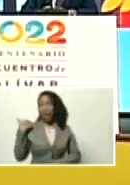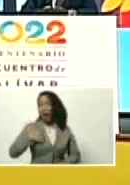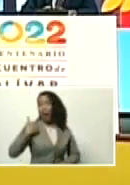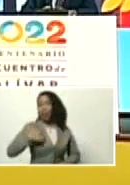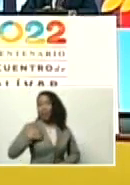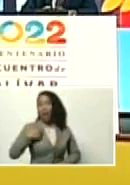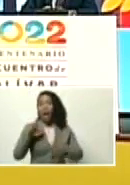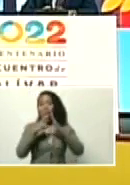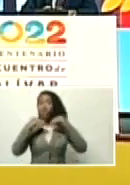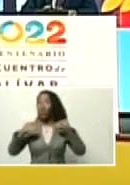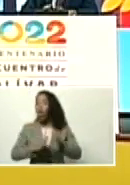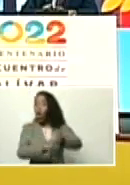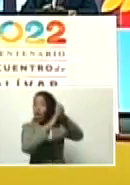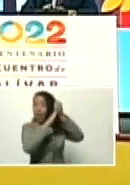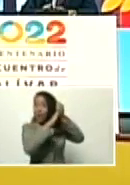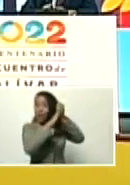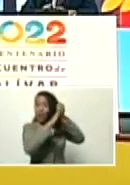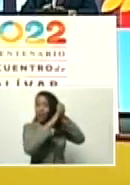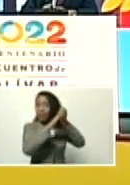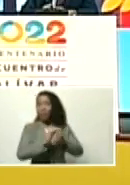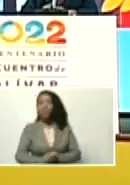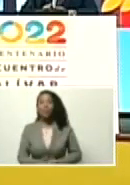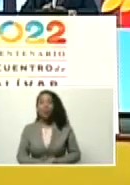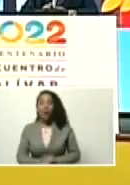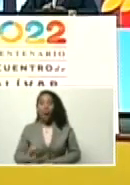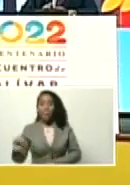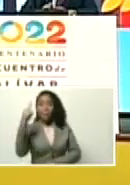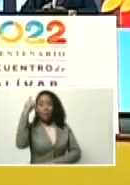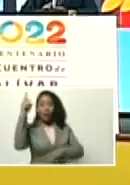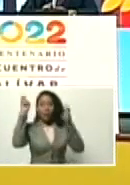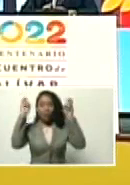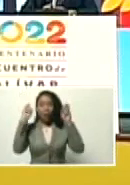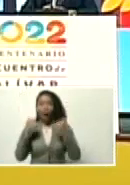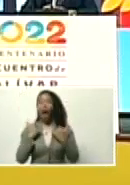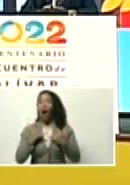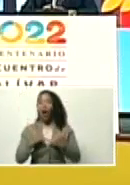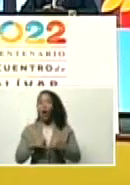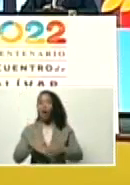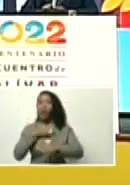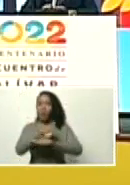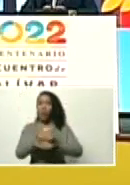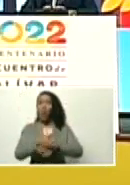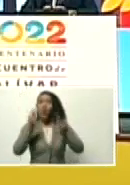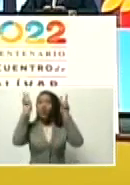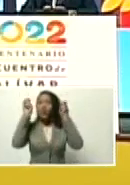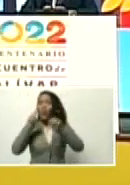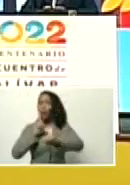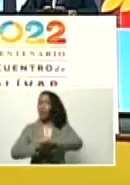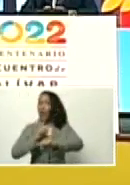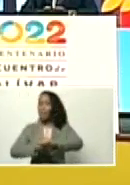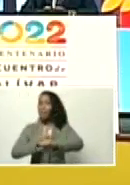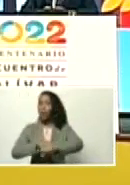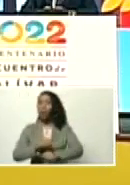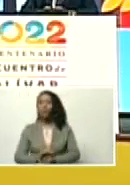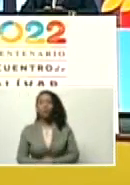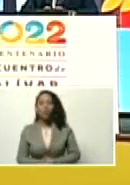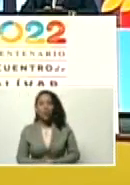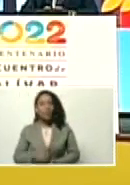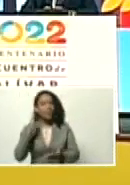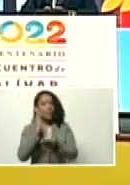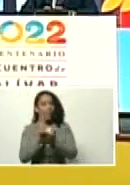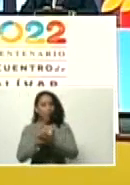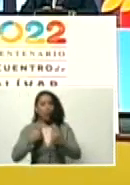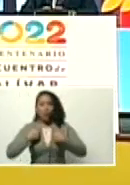todos aquellos líderes de aquella primera ola. Ahora vamos cabalgando un nuevo tiempo. Siempre le